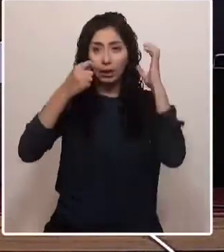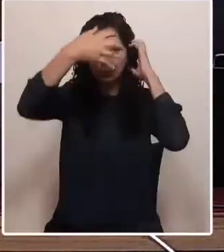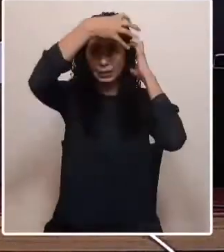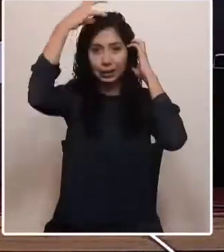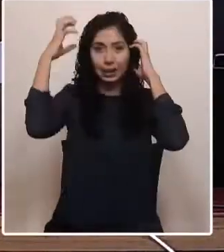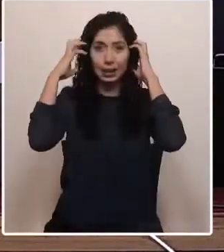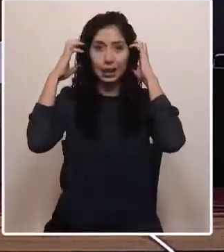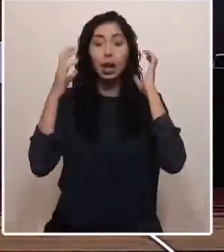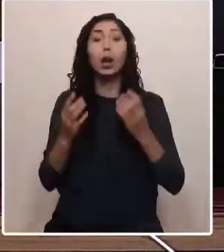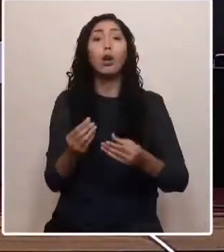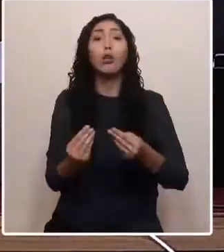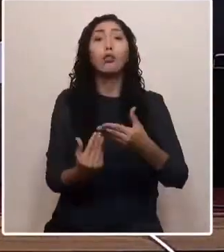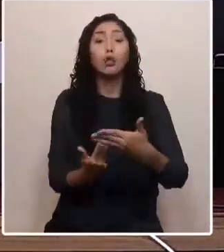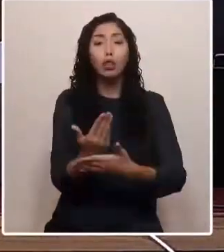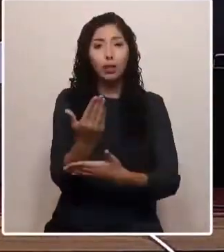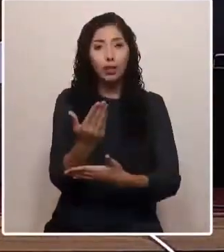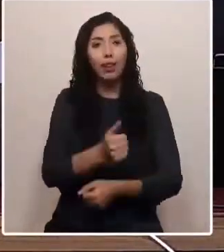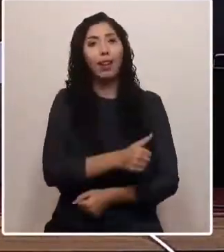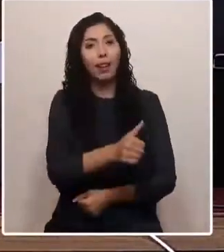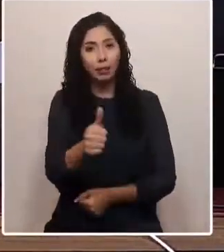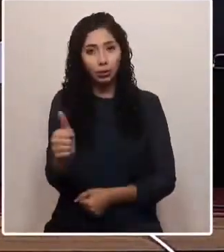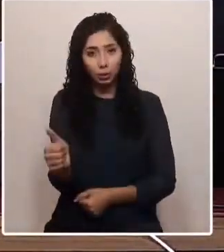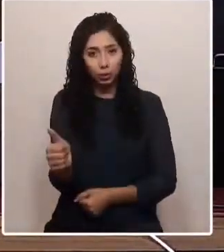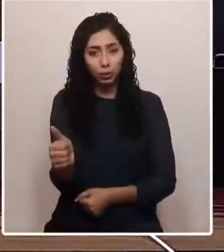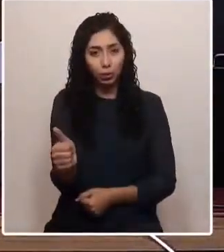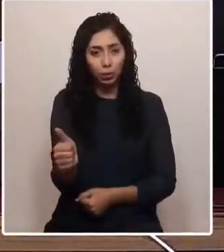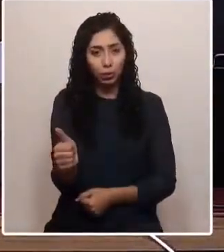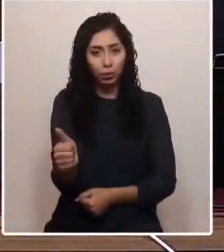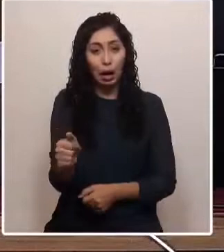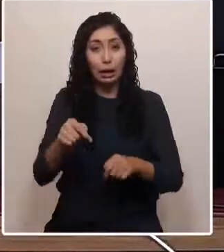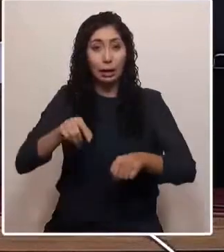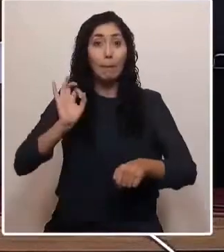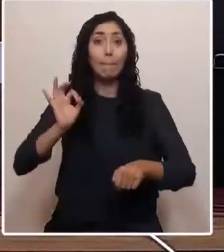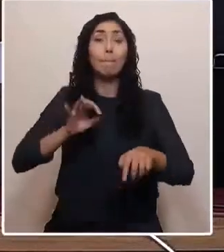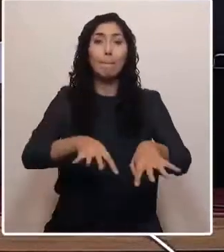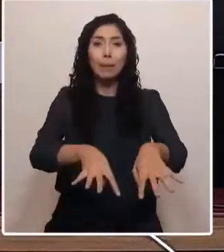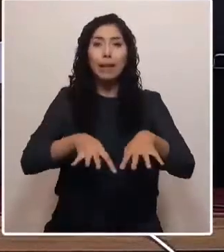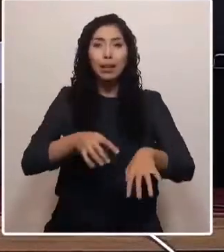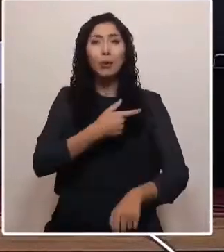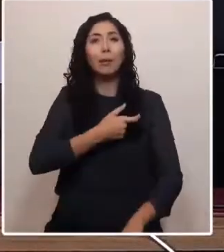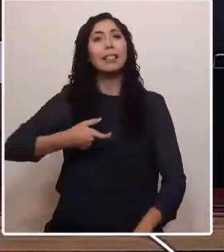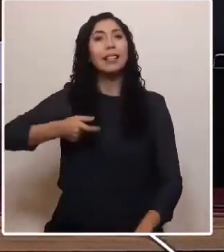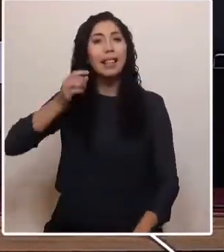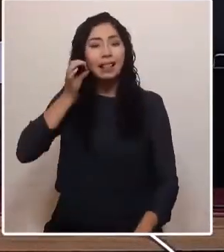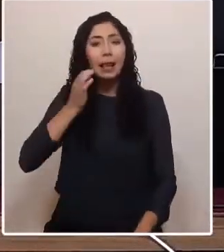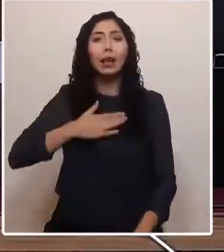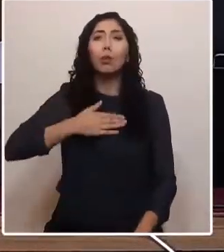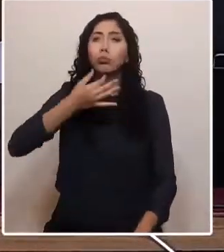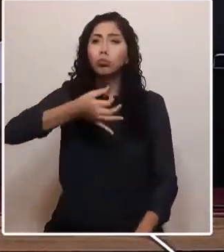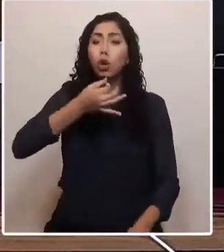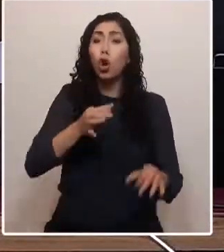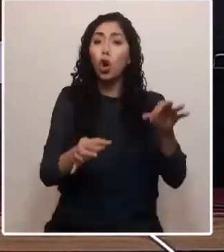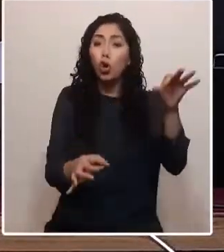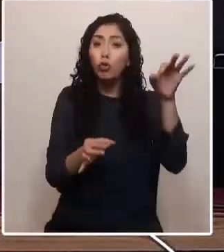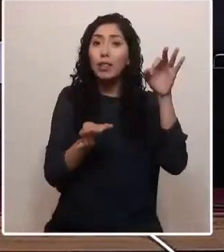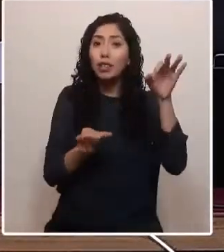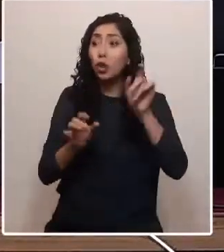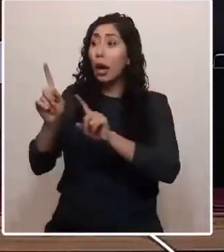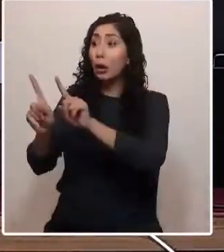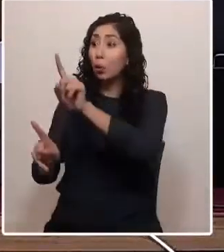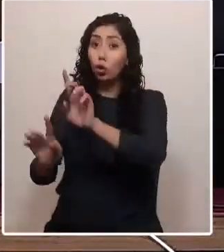Buenos días a todos y todas en el Pleno, a la señora Presidenta. Quiero referirme al oficio que fue enviado por algunos